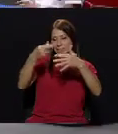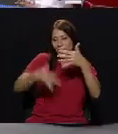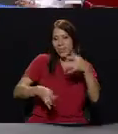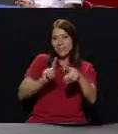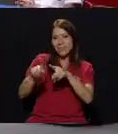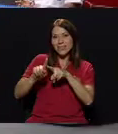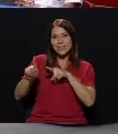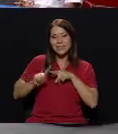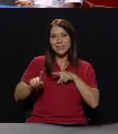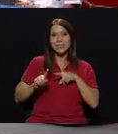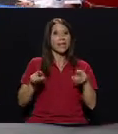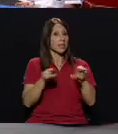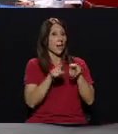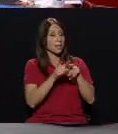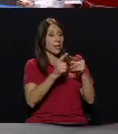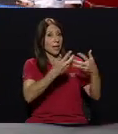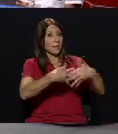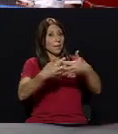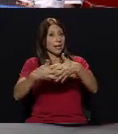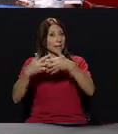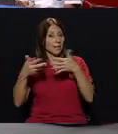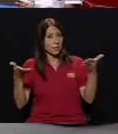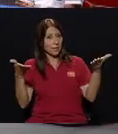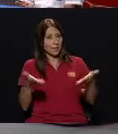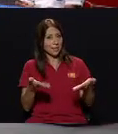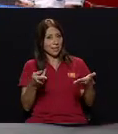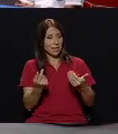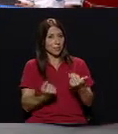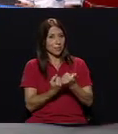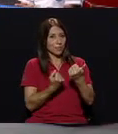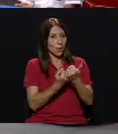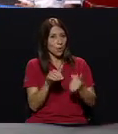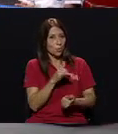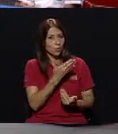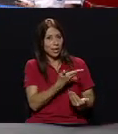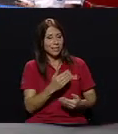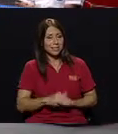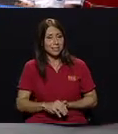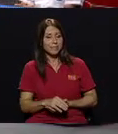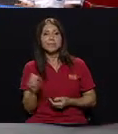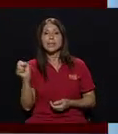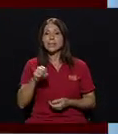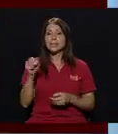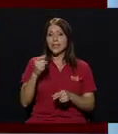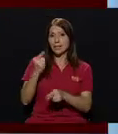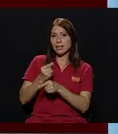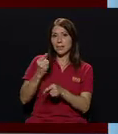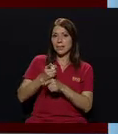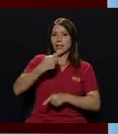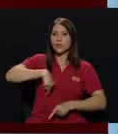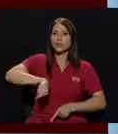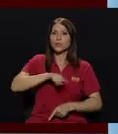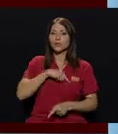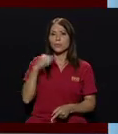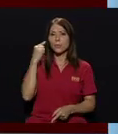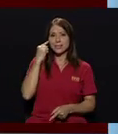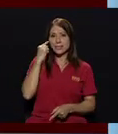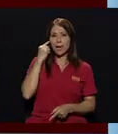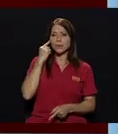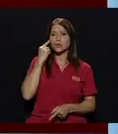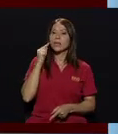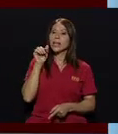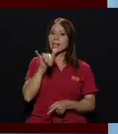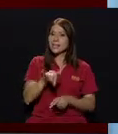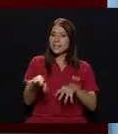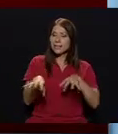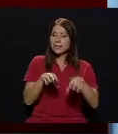Sí, exactamente. Nosotros pensamos que esos espacios valen oro. Son espacios muy importantes donde el apicultor va a